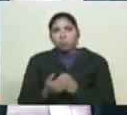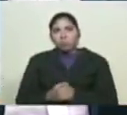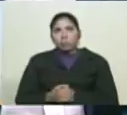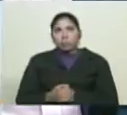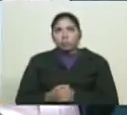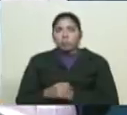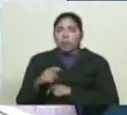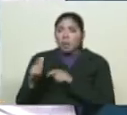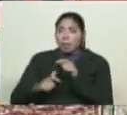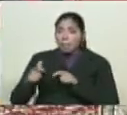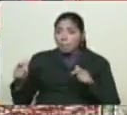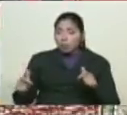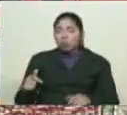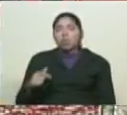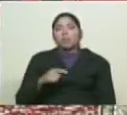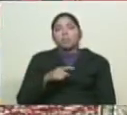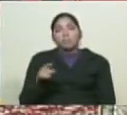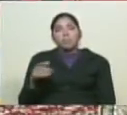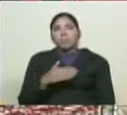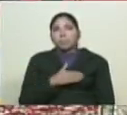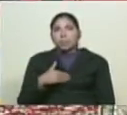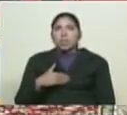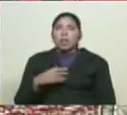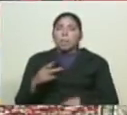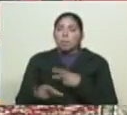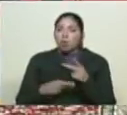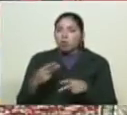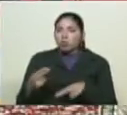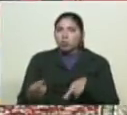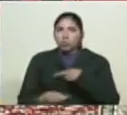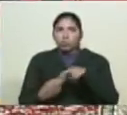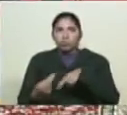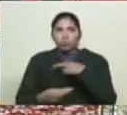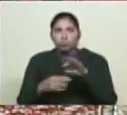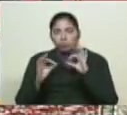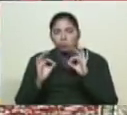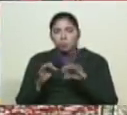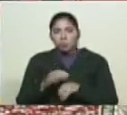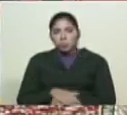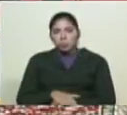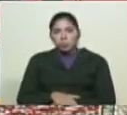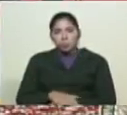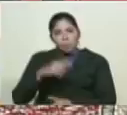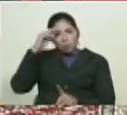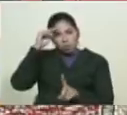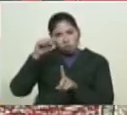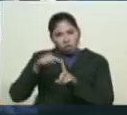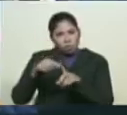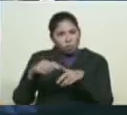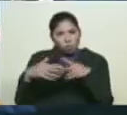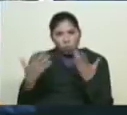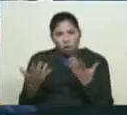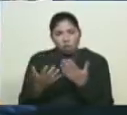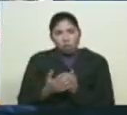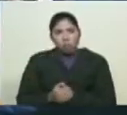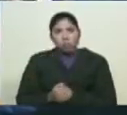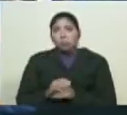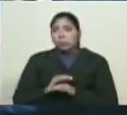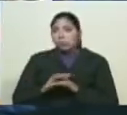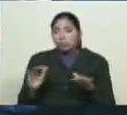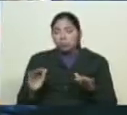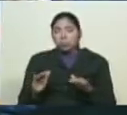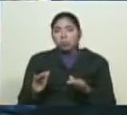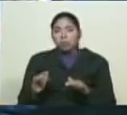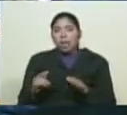quienes apuestan por la continuidad del proceso revolucionario. Y es que recordemos que el objetivo es saldar la deuda con el comandante